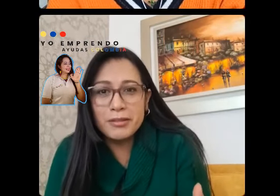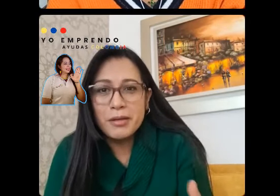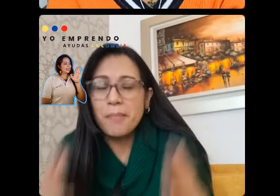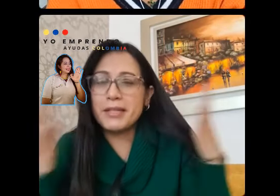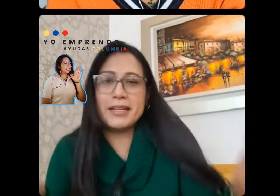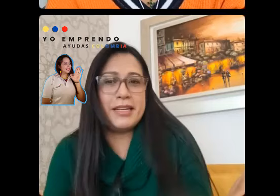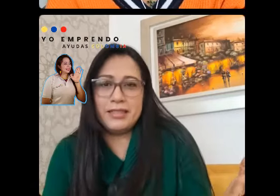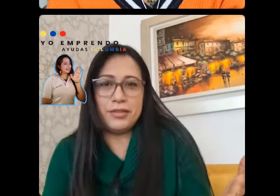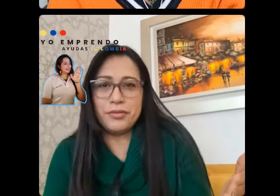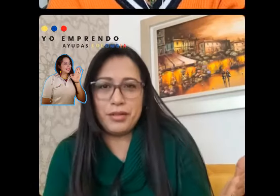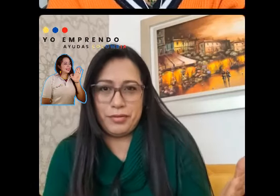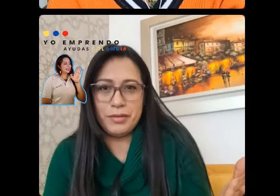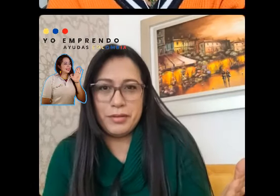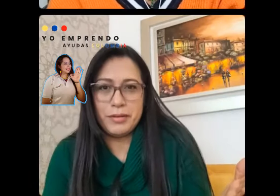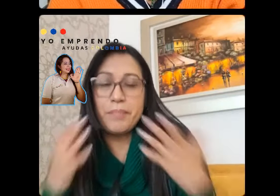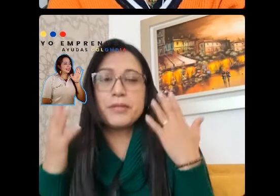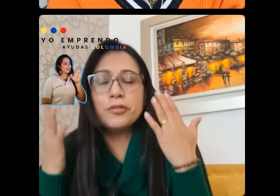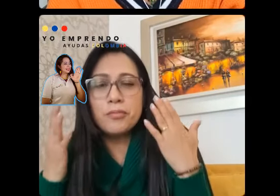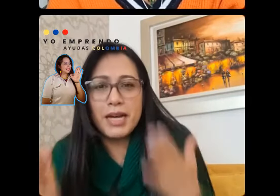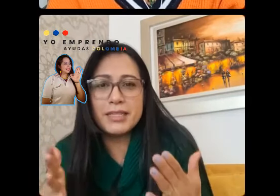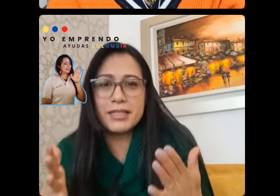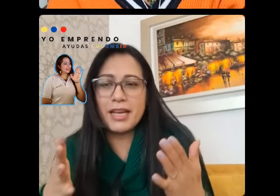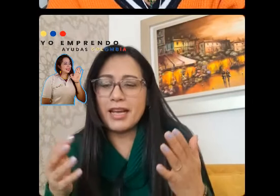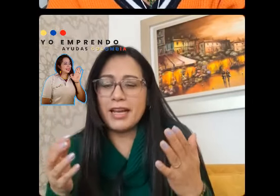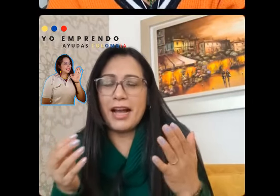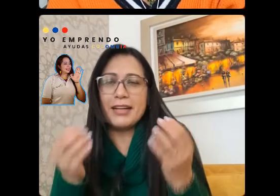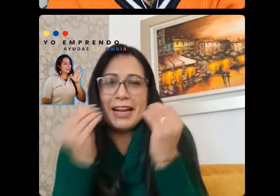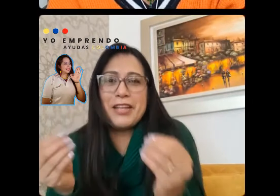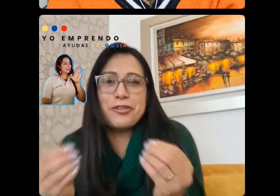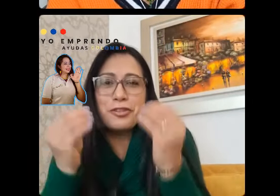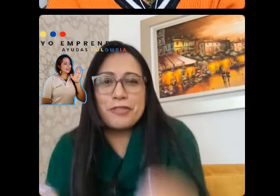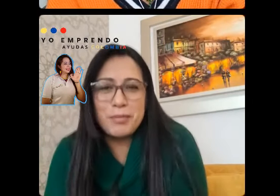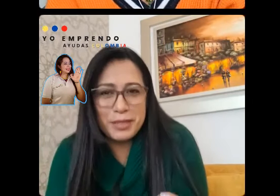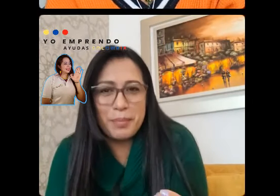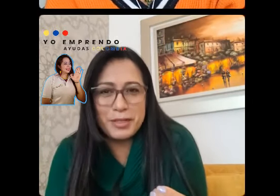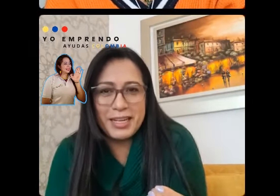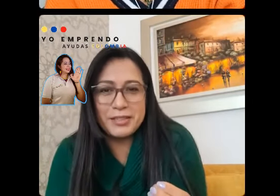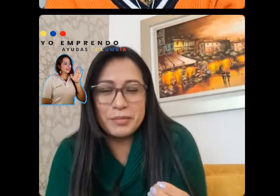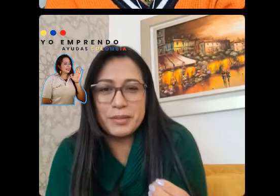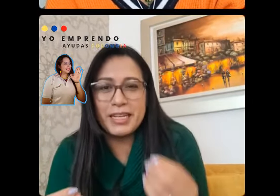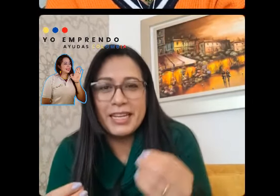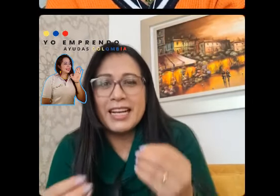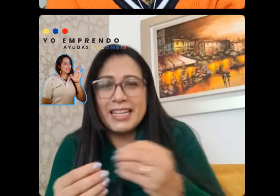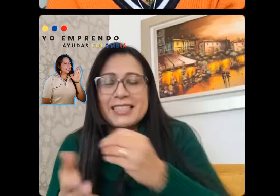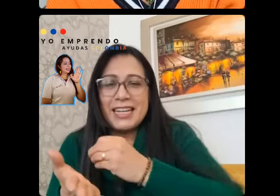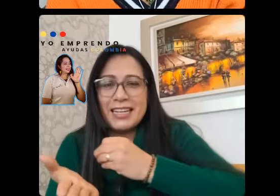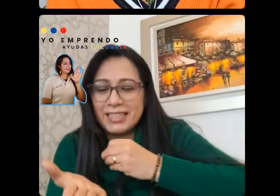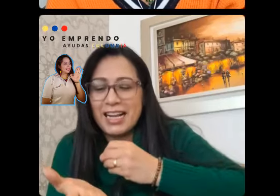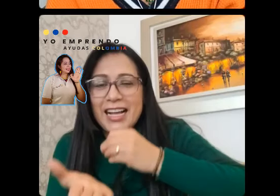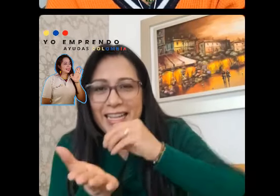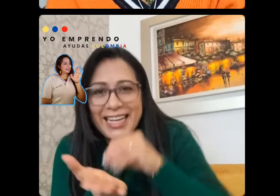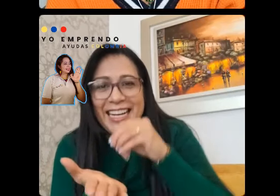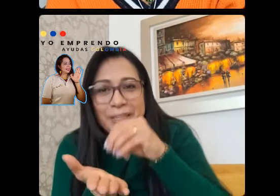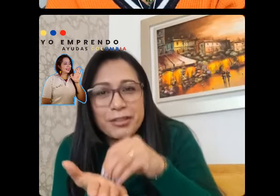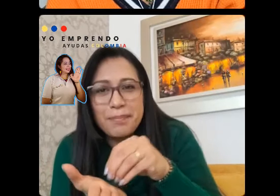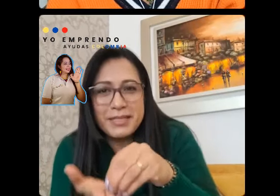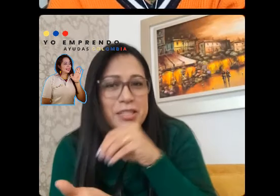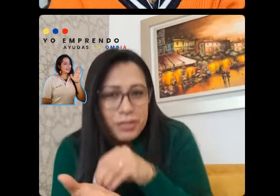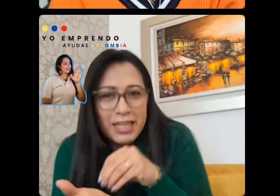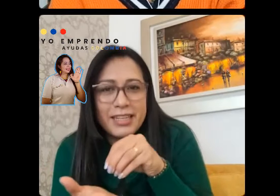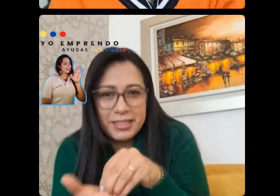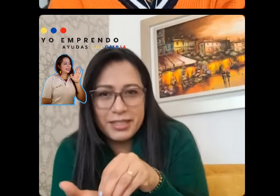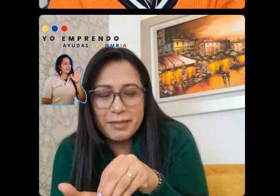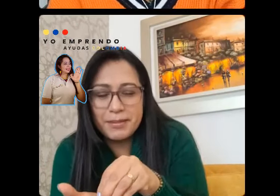formando para sacar adelante a sus hijos y pues con más eh cariño nosotros vamos a apoyar esto porque está generando